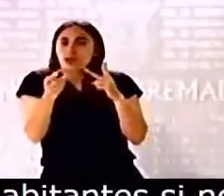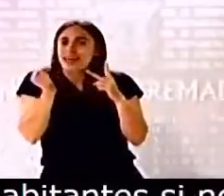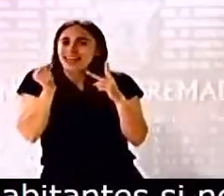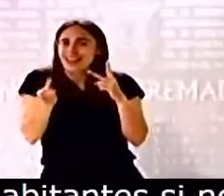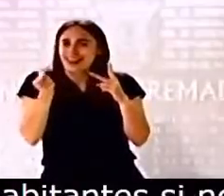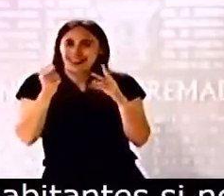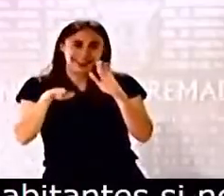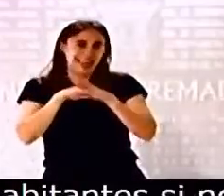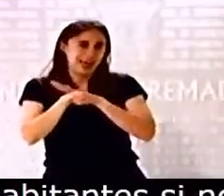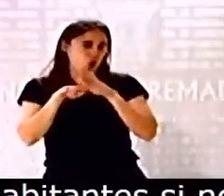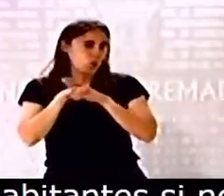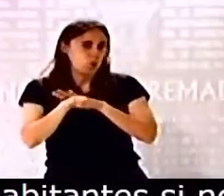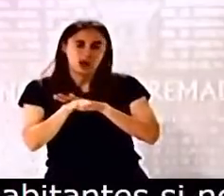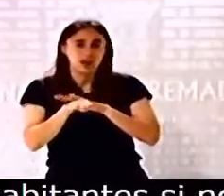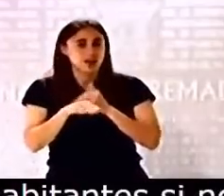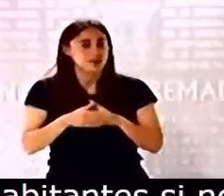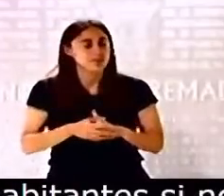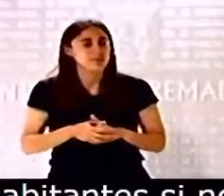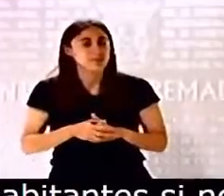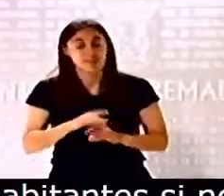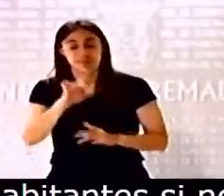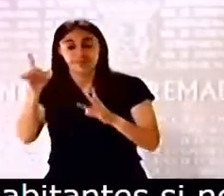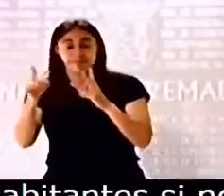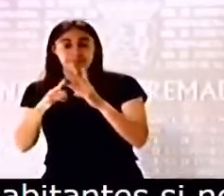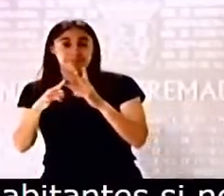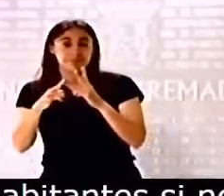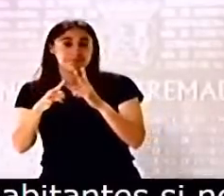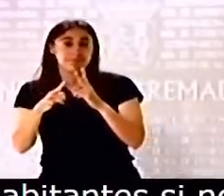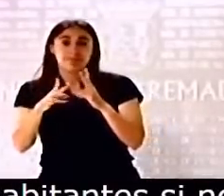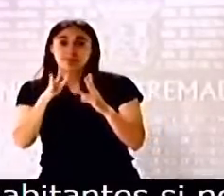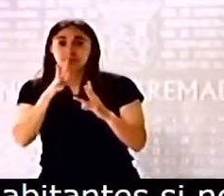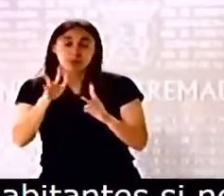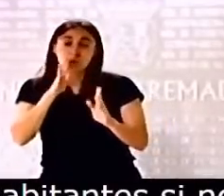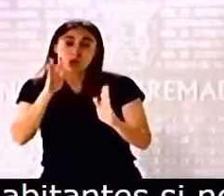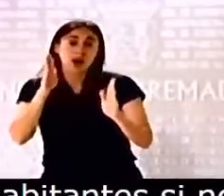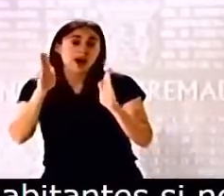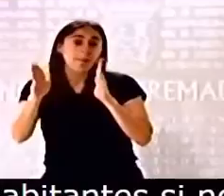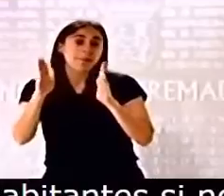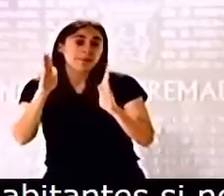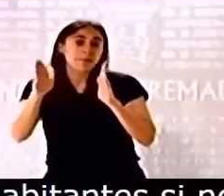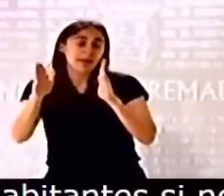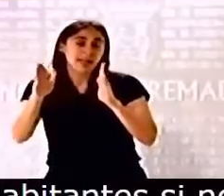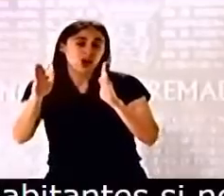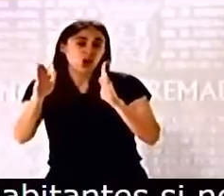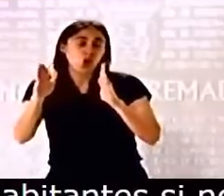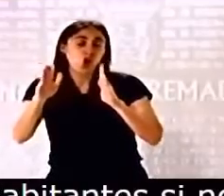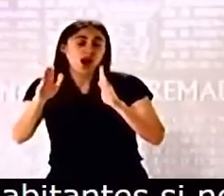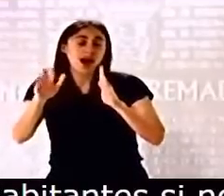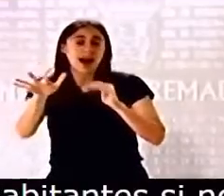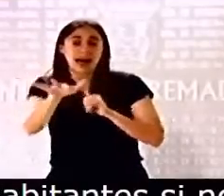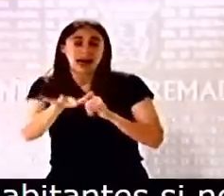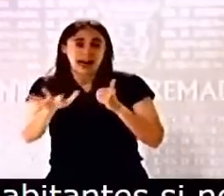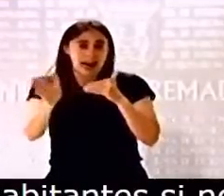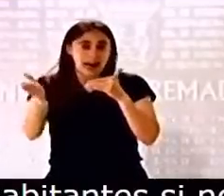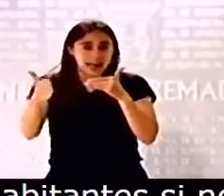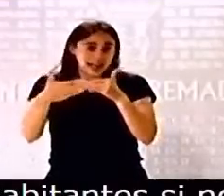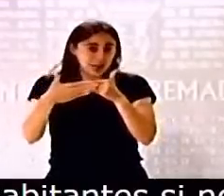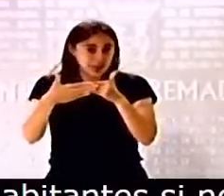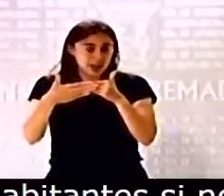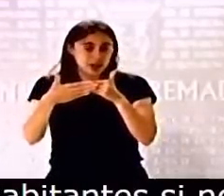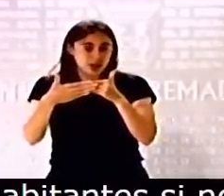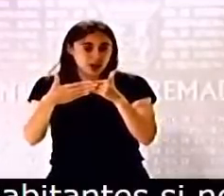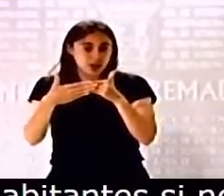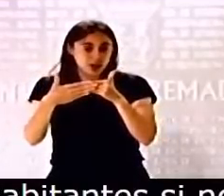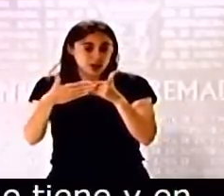acumulada que tienen. Y en tercer lugar, porque ya llevan un periodo de aislamiento perimetral ante el